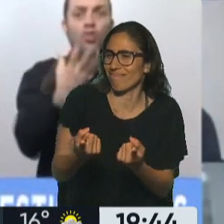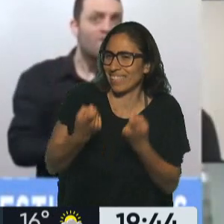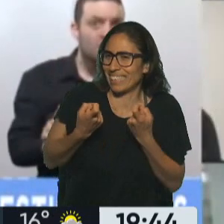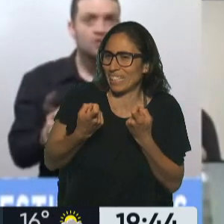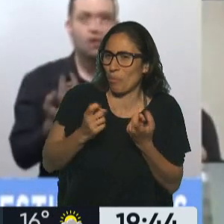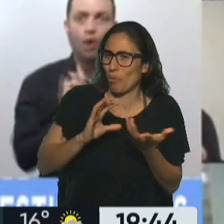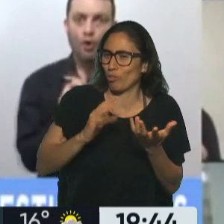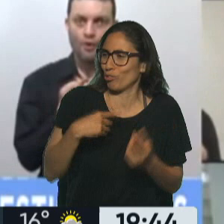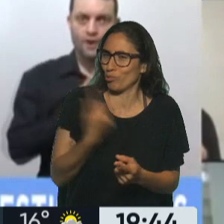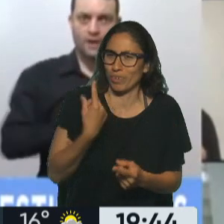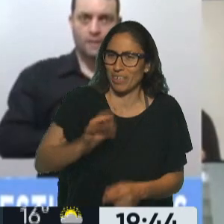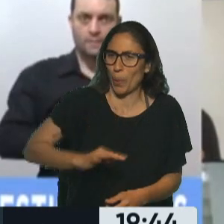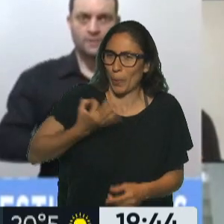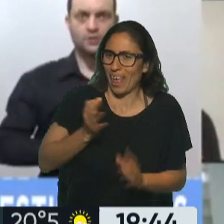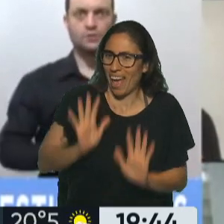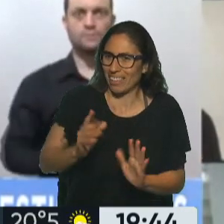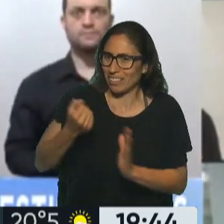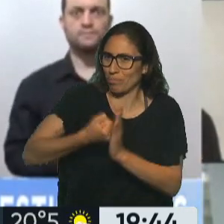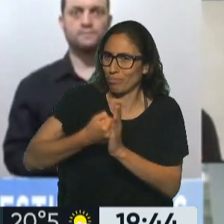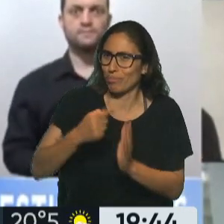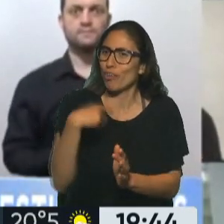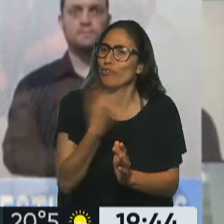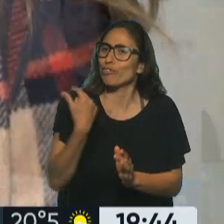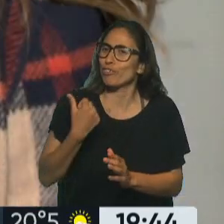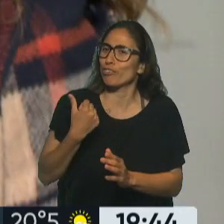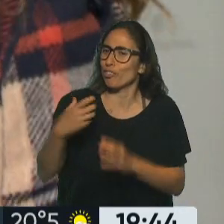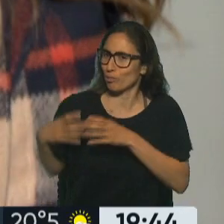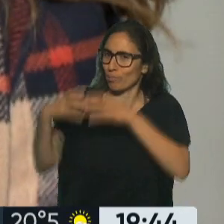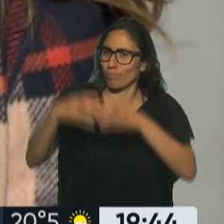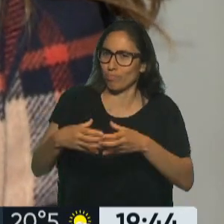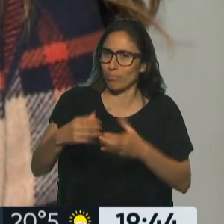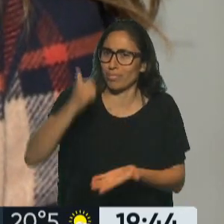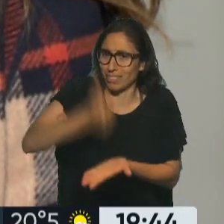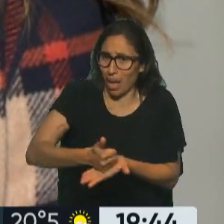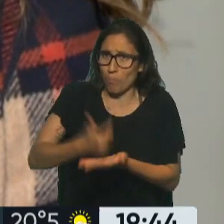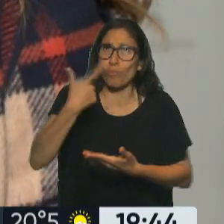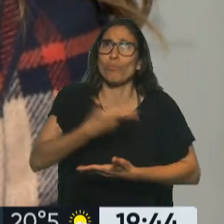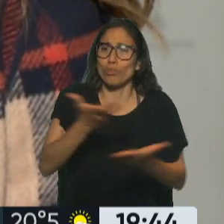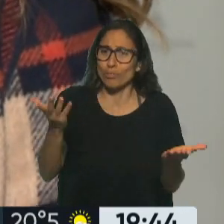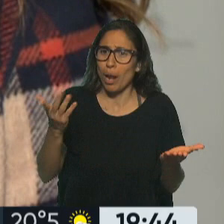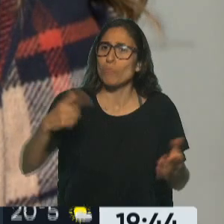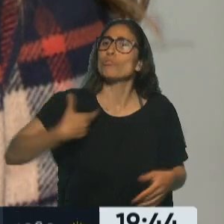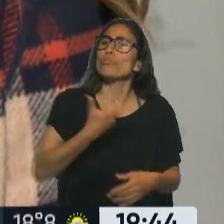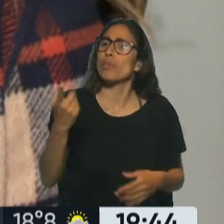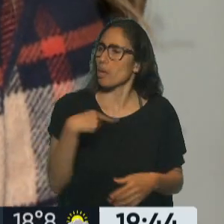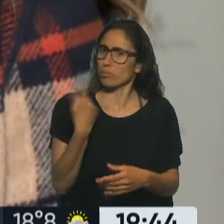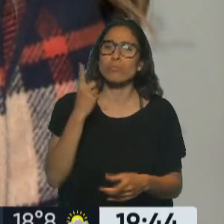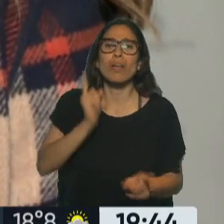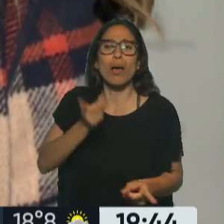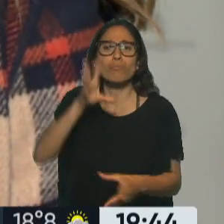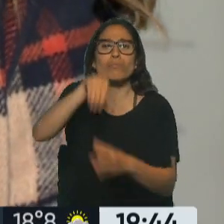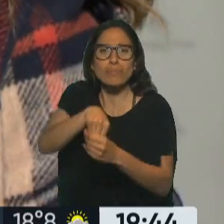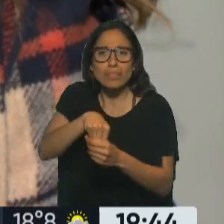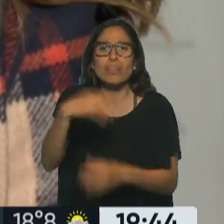diciendo es que estamos acá que somos parte de la sociedad que tenemos que desarrollar nuestra capacidad laboral y por supuesto como todo el